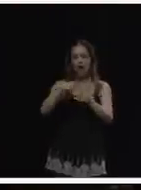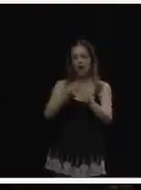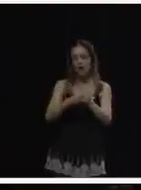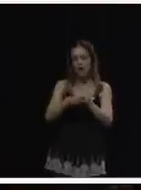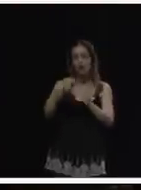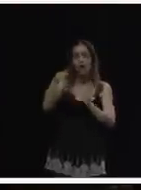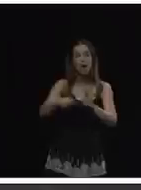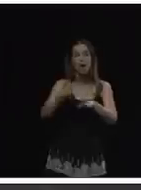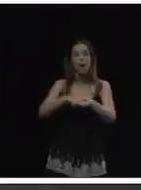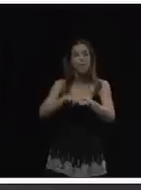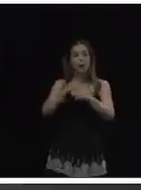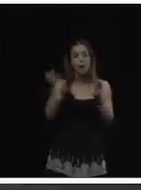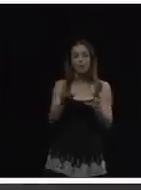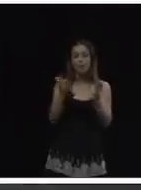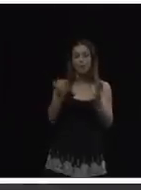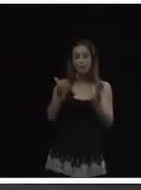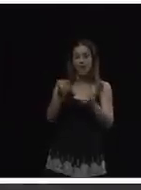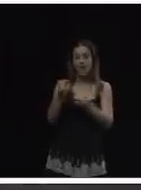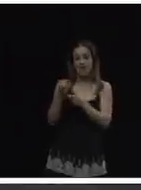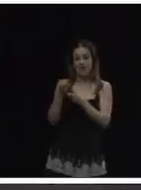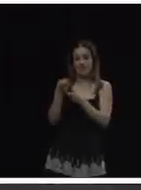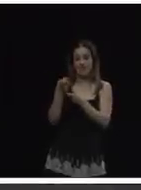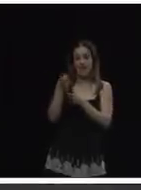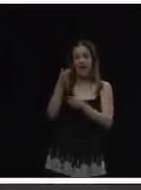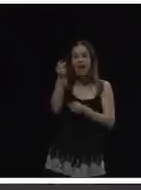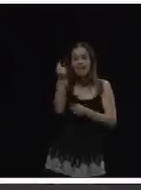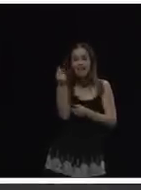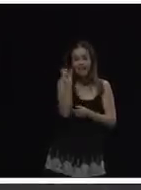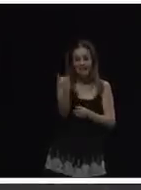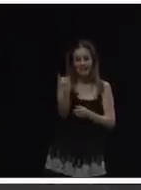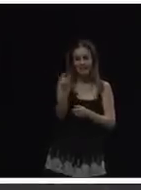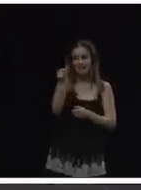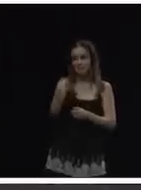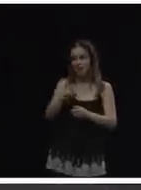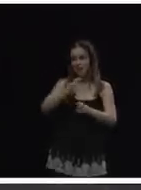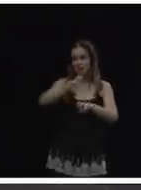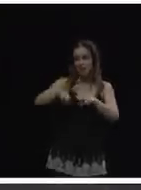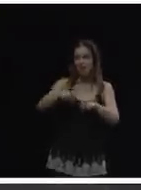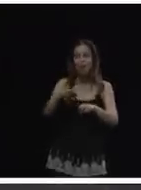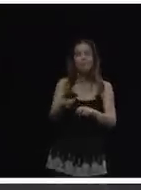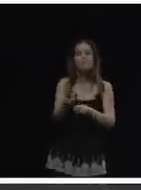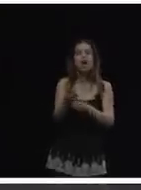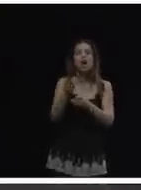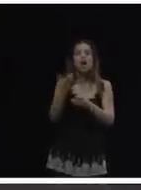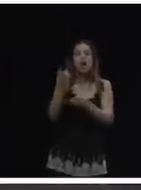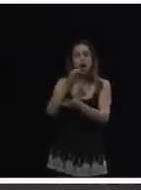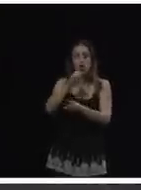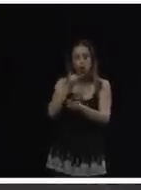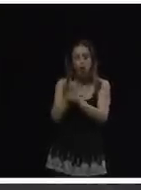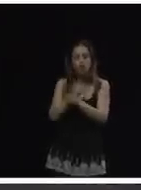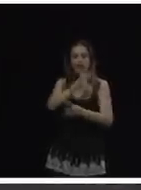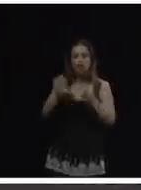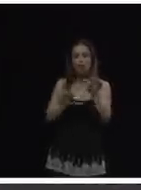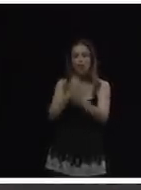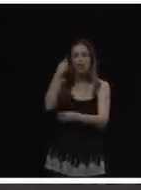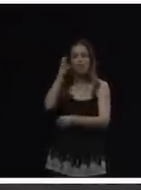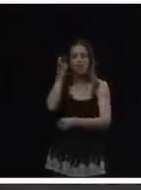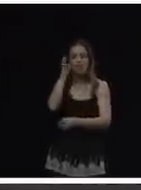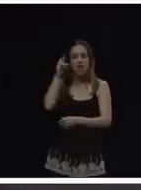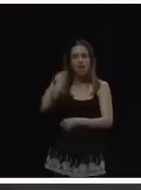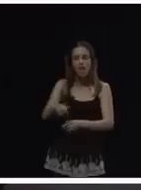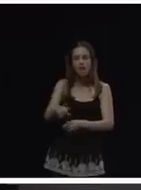y el subsidio agrario. Vicepresidenta en el Pacto de Estado contra la Violencia de Género. Ha trabajado mucho por los derechos